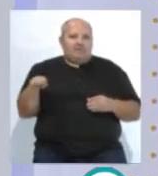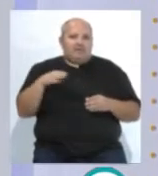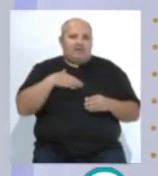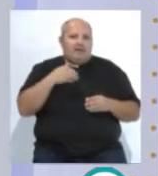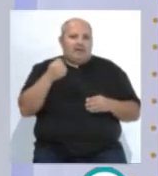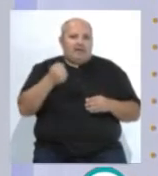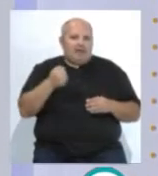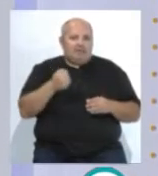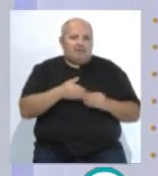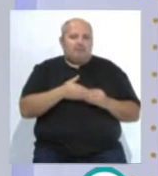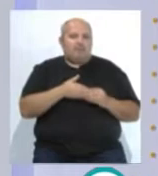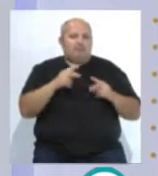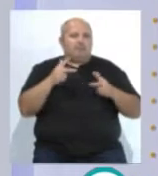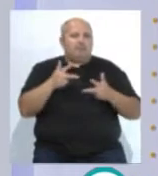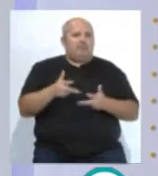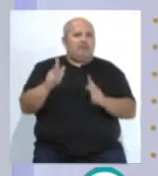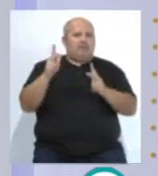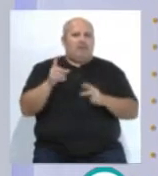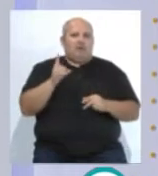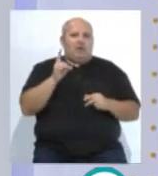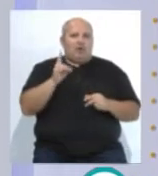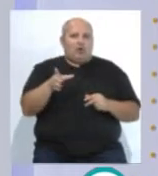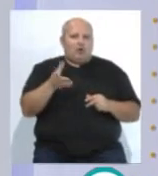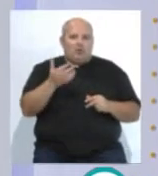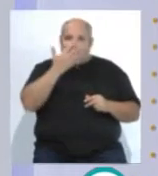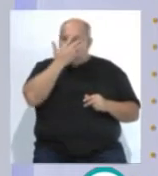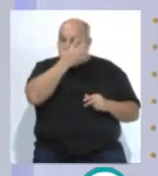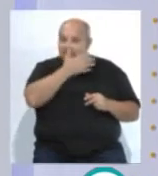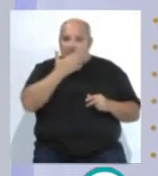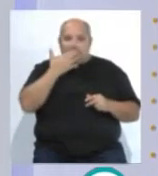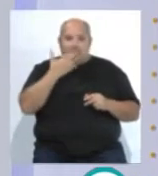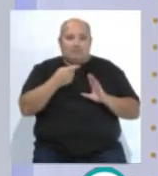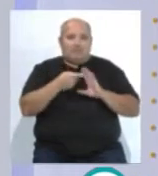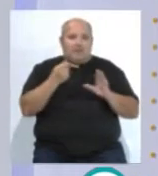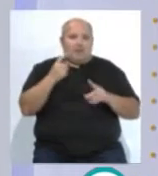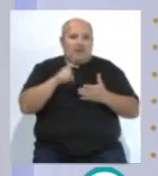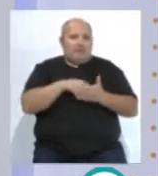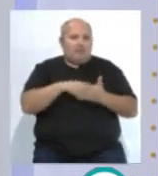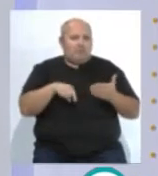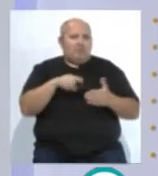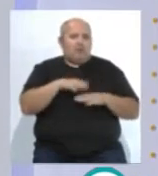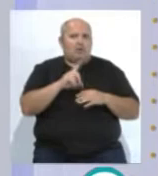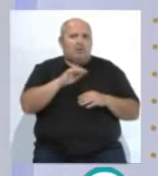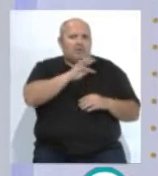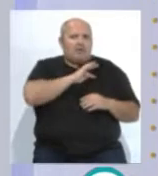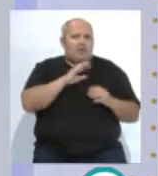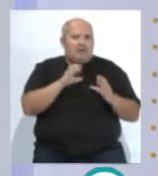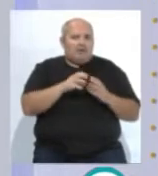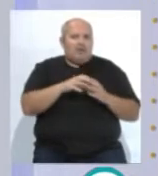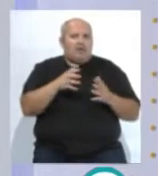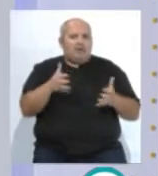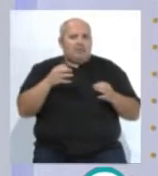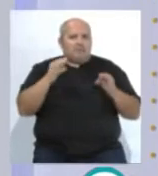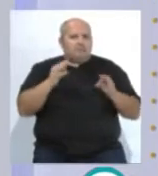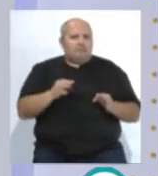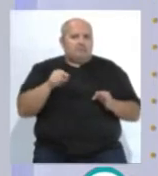del fútbol español que permita un gol de esas características. Si lo quitamos o lo eliminamos porque no lo mereció Granada y el Cádiz